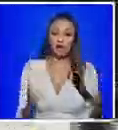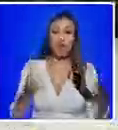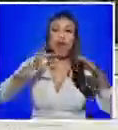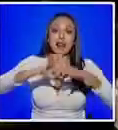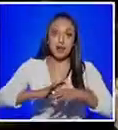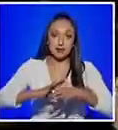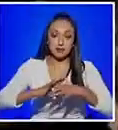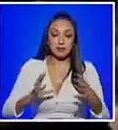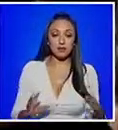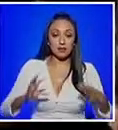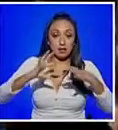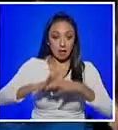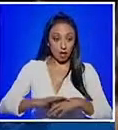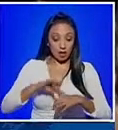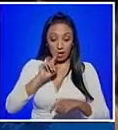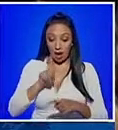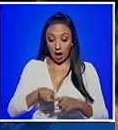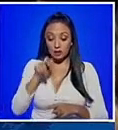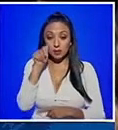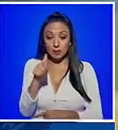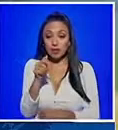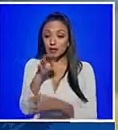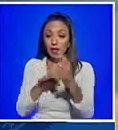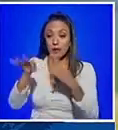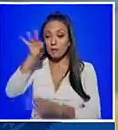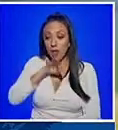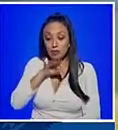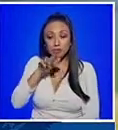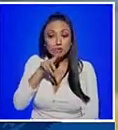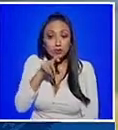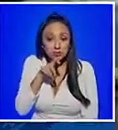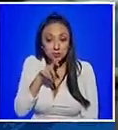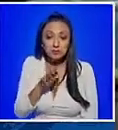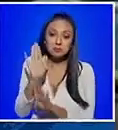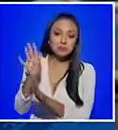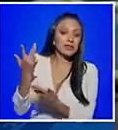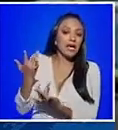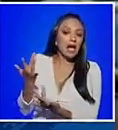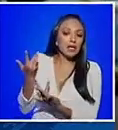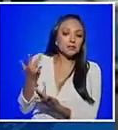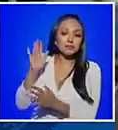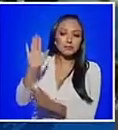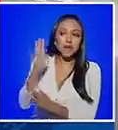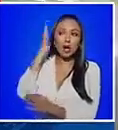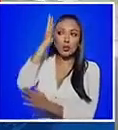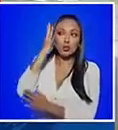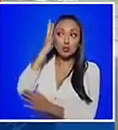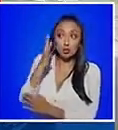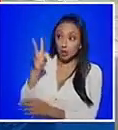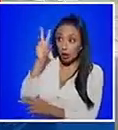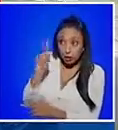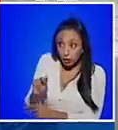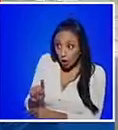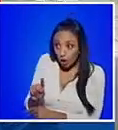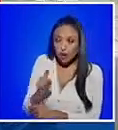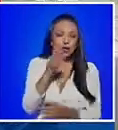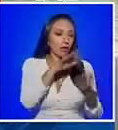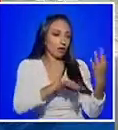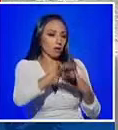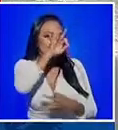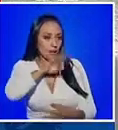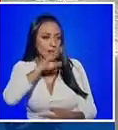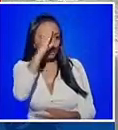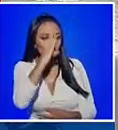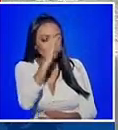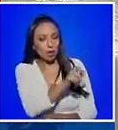organización que tenía previsto hasta mañana nominar a su reemplazo, pero que ahora deberá esperar una posible descalificación y solo en ese